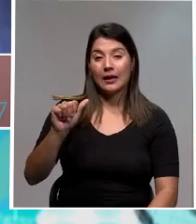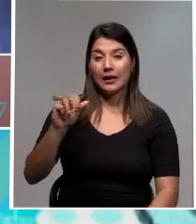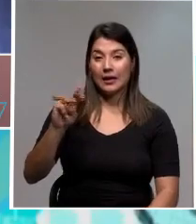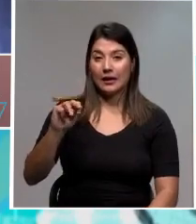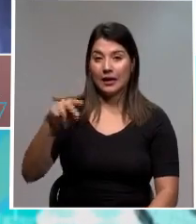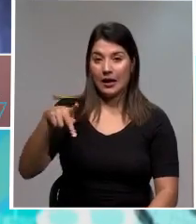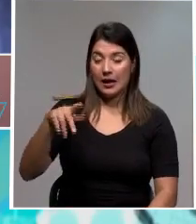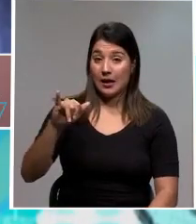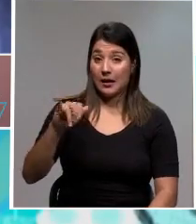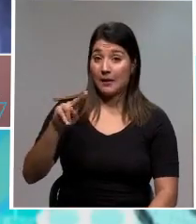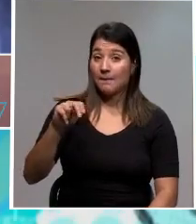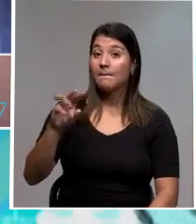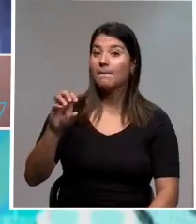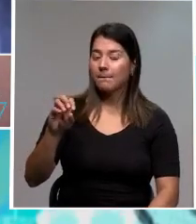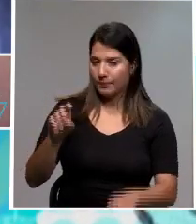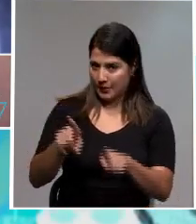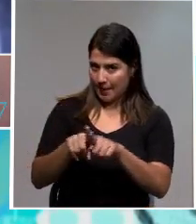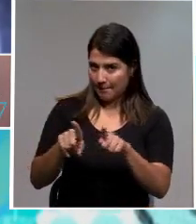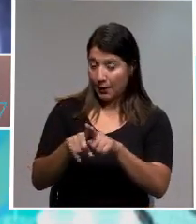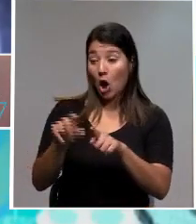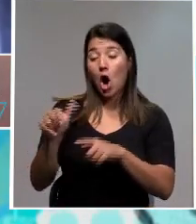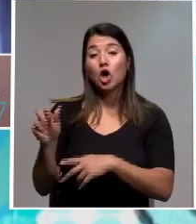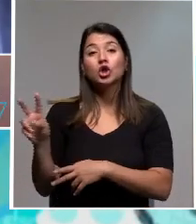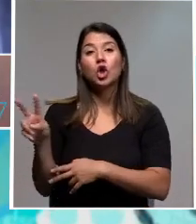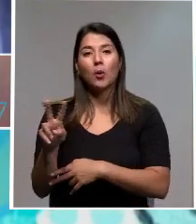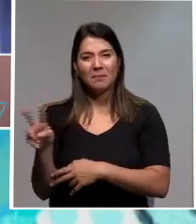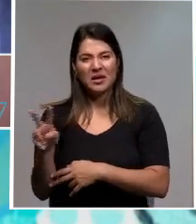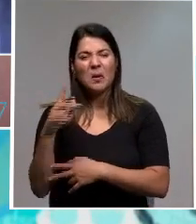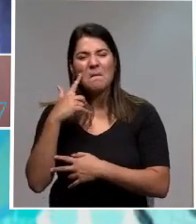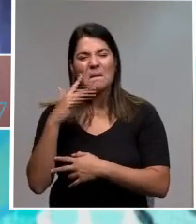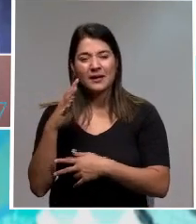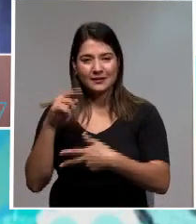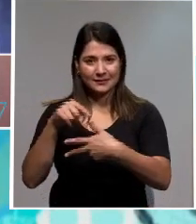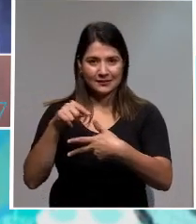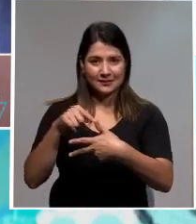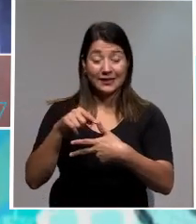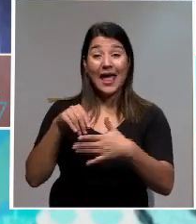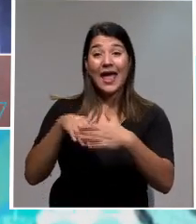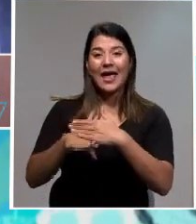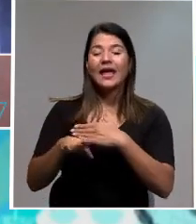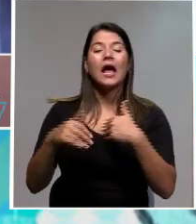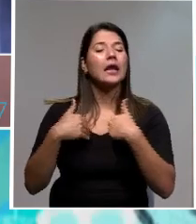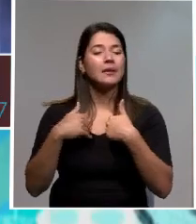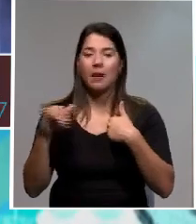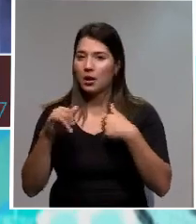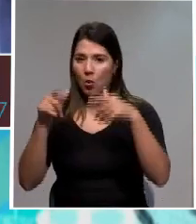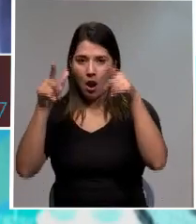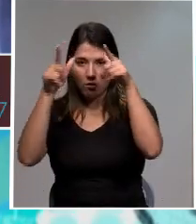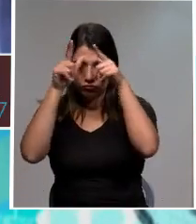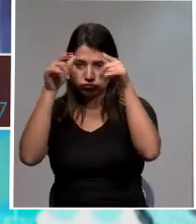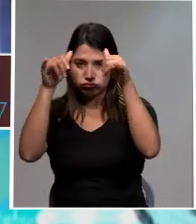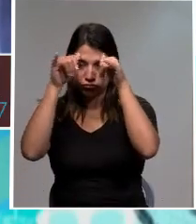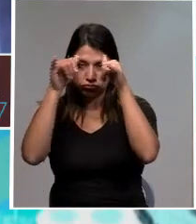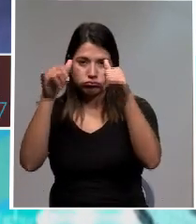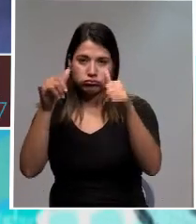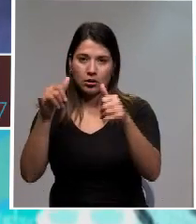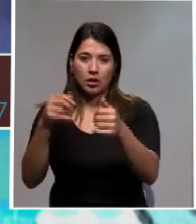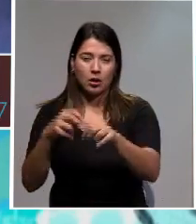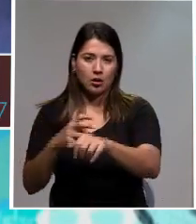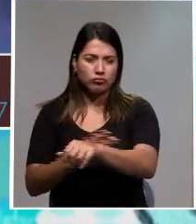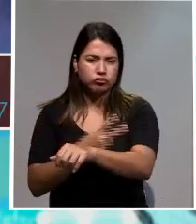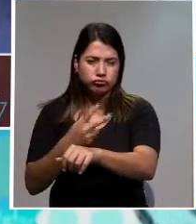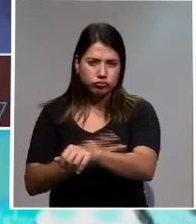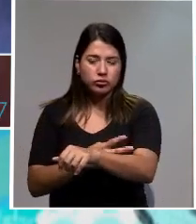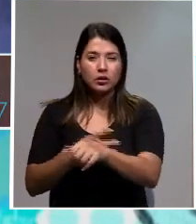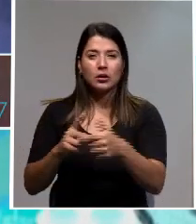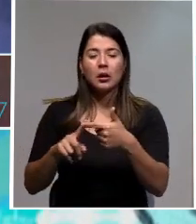surge también de otro virus muy similar que se encuentra en el ganado bovino. Es muy similar